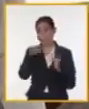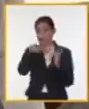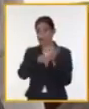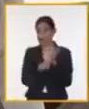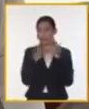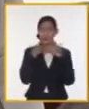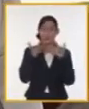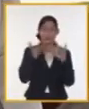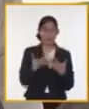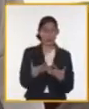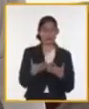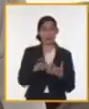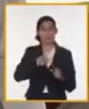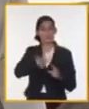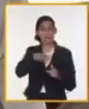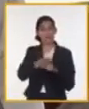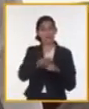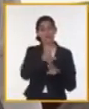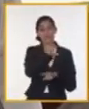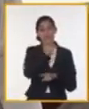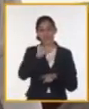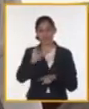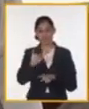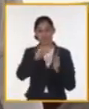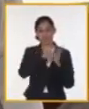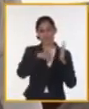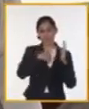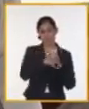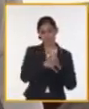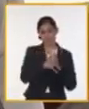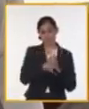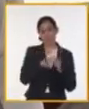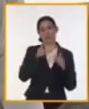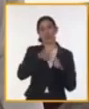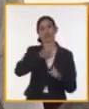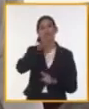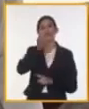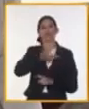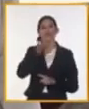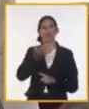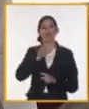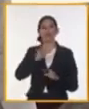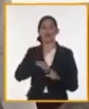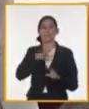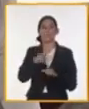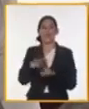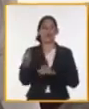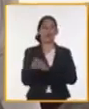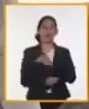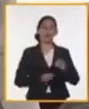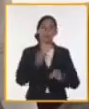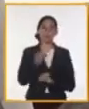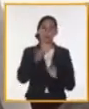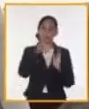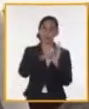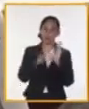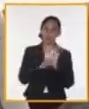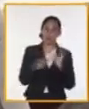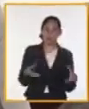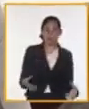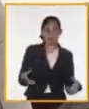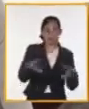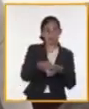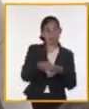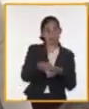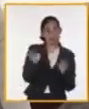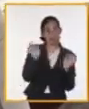se está trabajando estos 16 proyectos de tesis. También se avanza en la modificación de un grupo de programas, pero es donde menos hemos